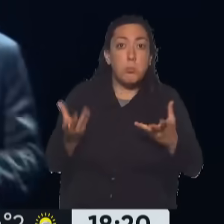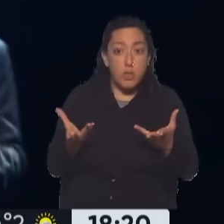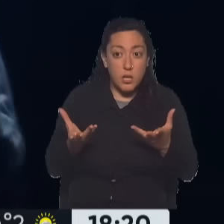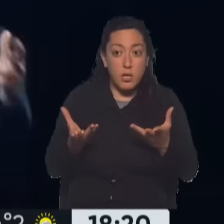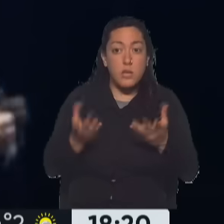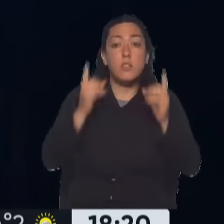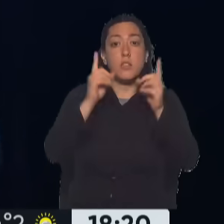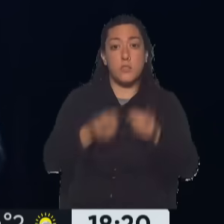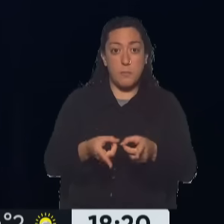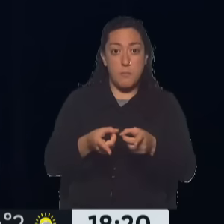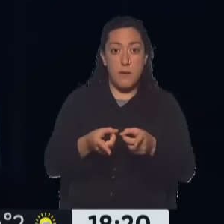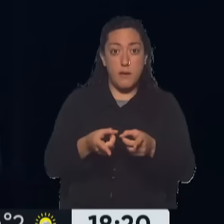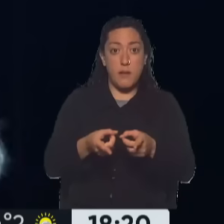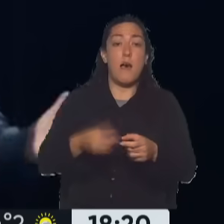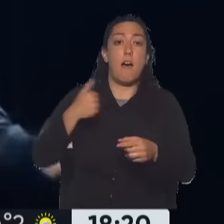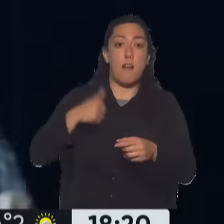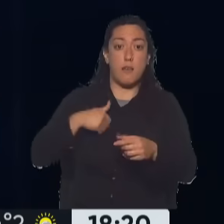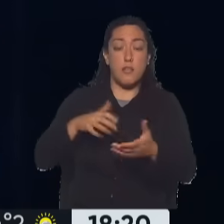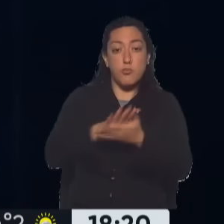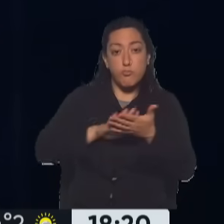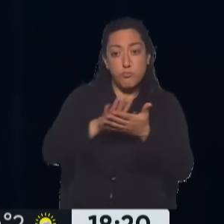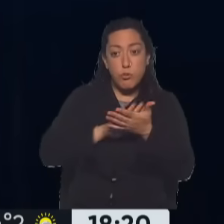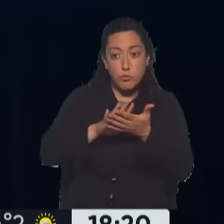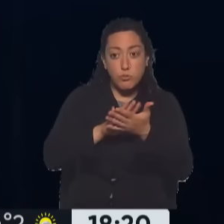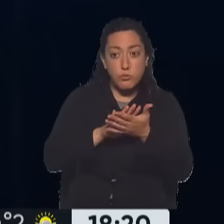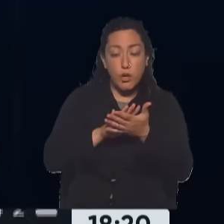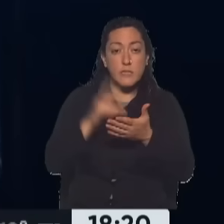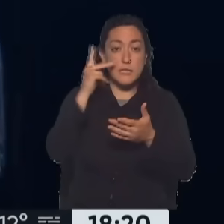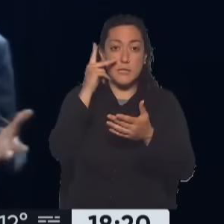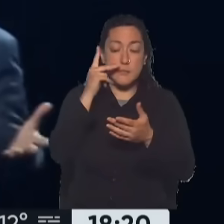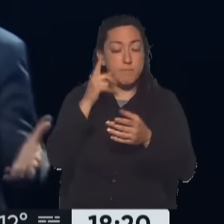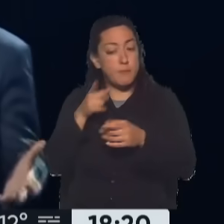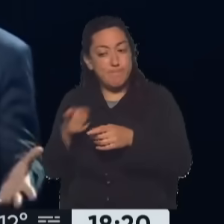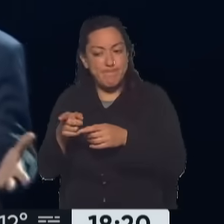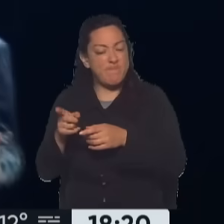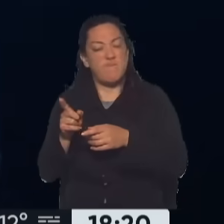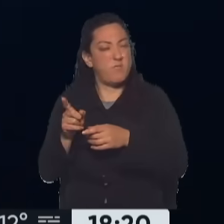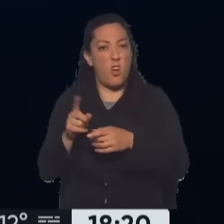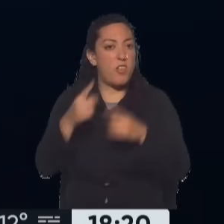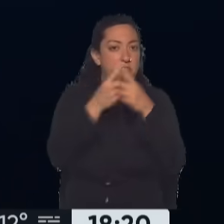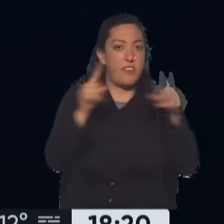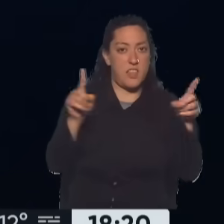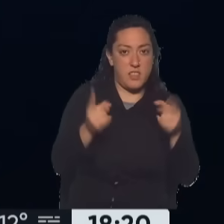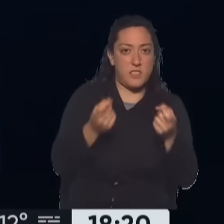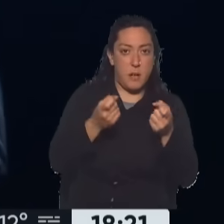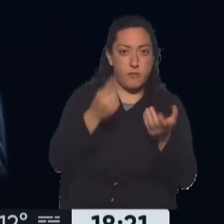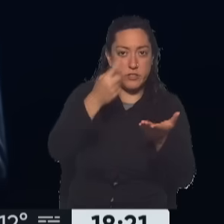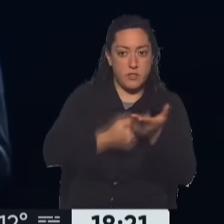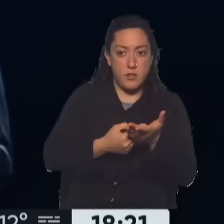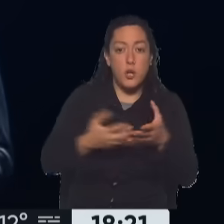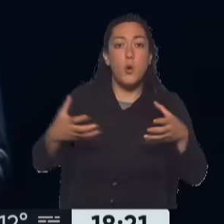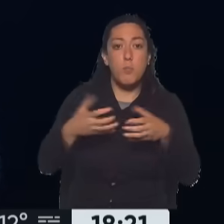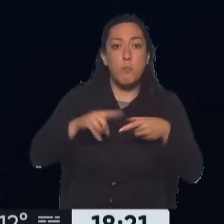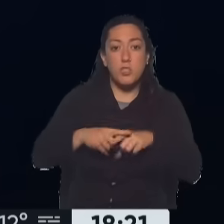que el país necesita una salida diferente al kirchnerismo. Sobre su futuro en Juntos por el